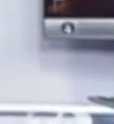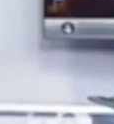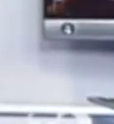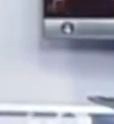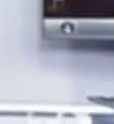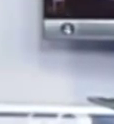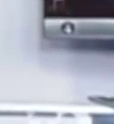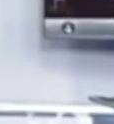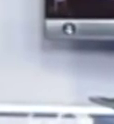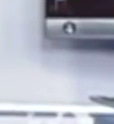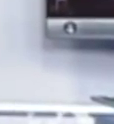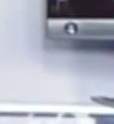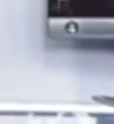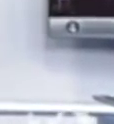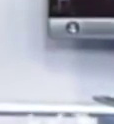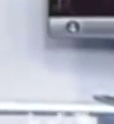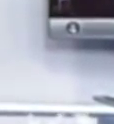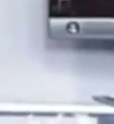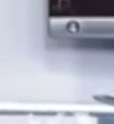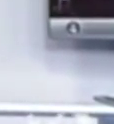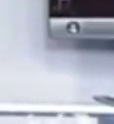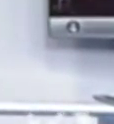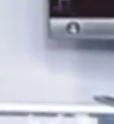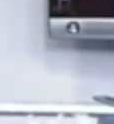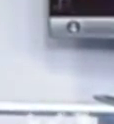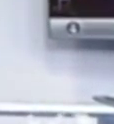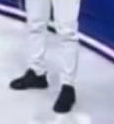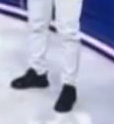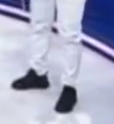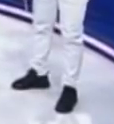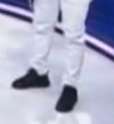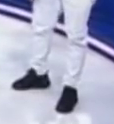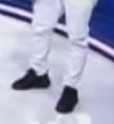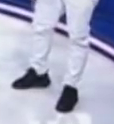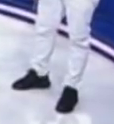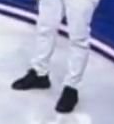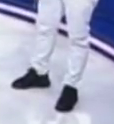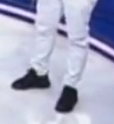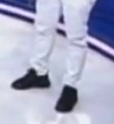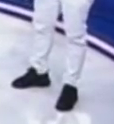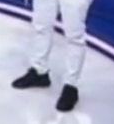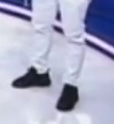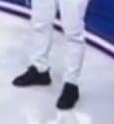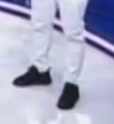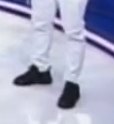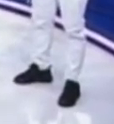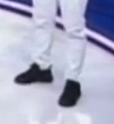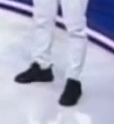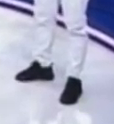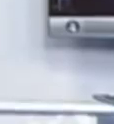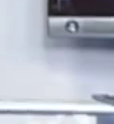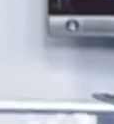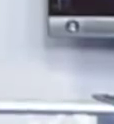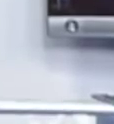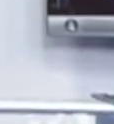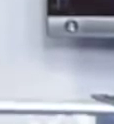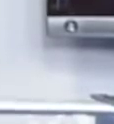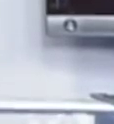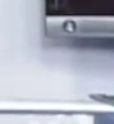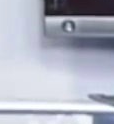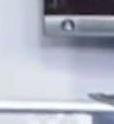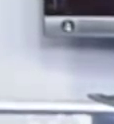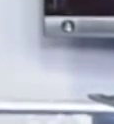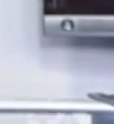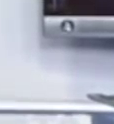mañana, 35 minutos. Le ponemos música al noticiero de la comunidad para darle la bienvenida a este fin de semana. Y para ello nos acompaña